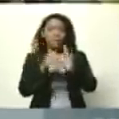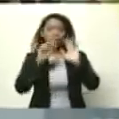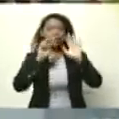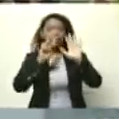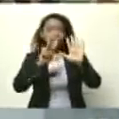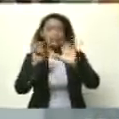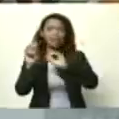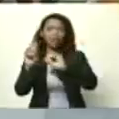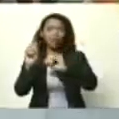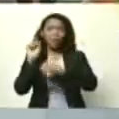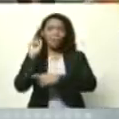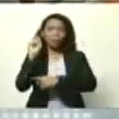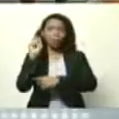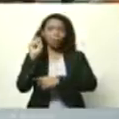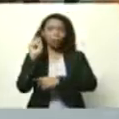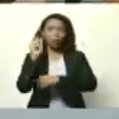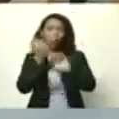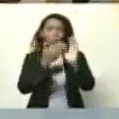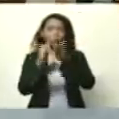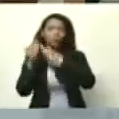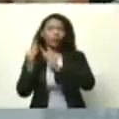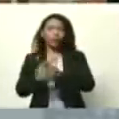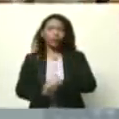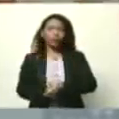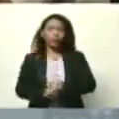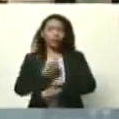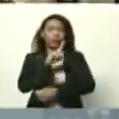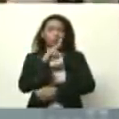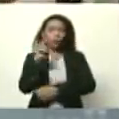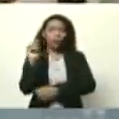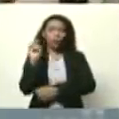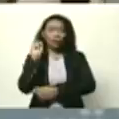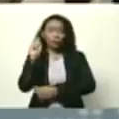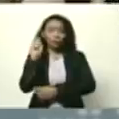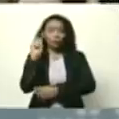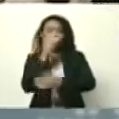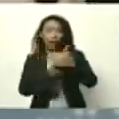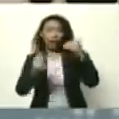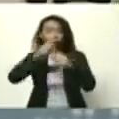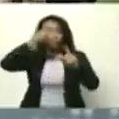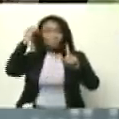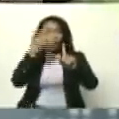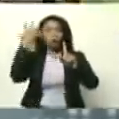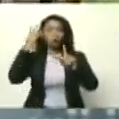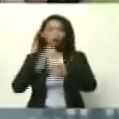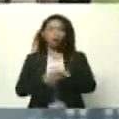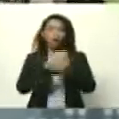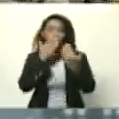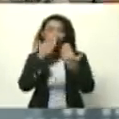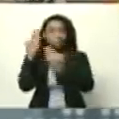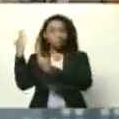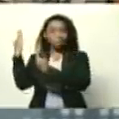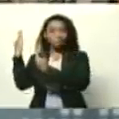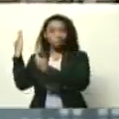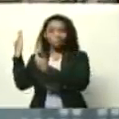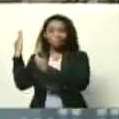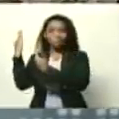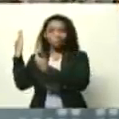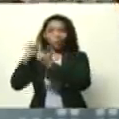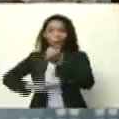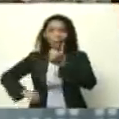3.700 puntos comunales y 120 puntos de alto impacto, ahí usted lo puede observar en las imágenes de